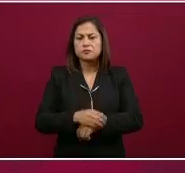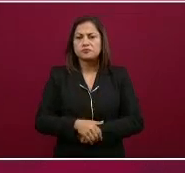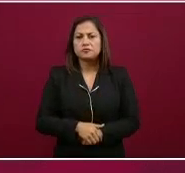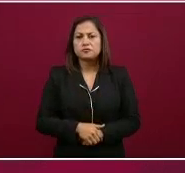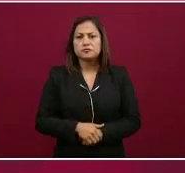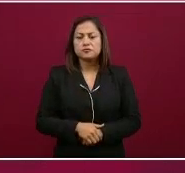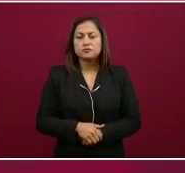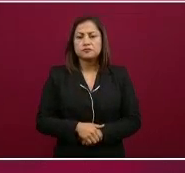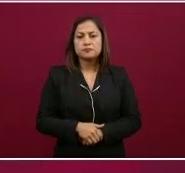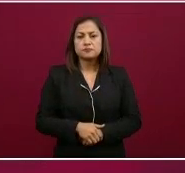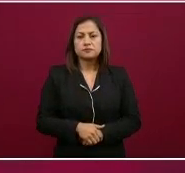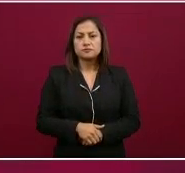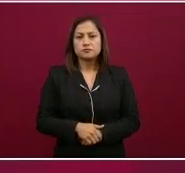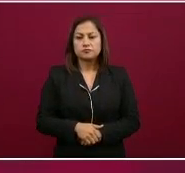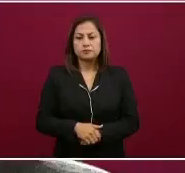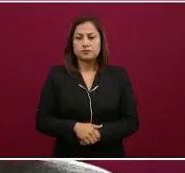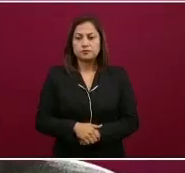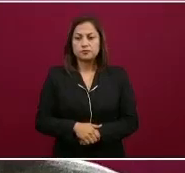se